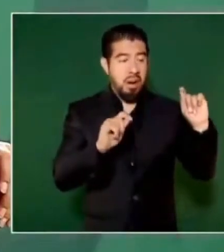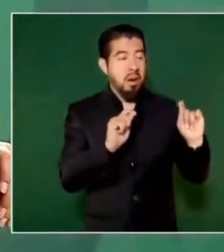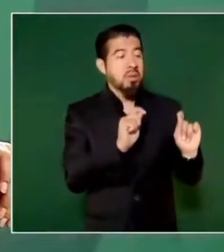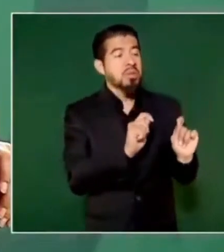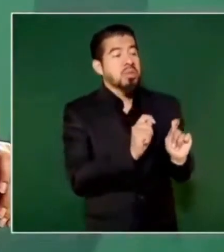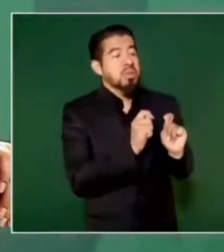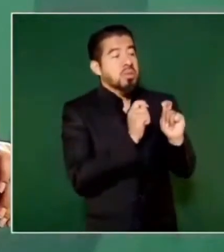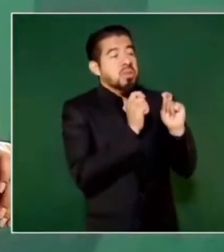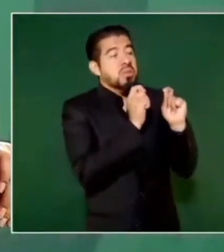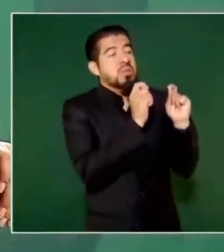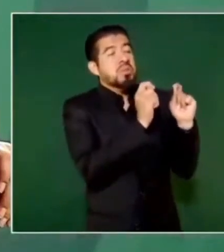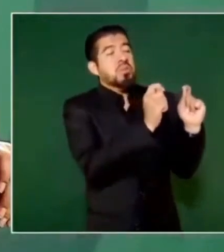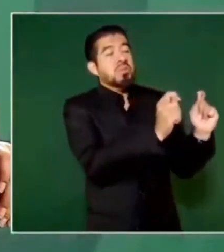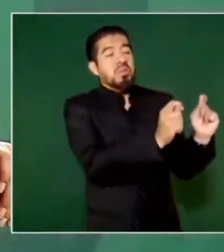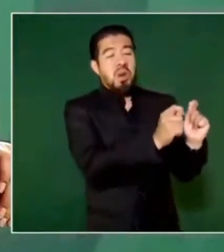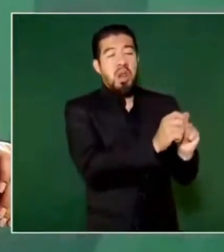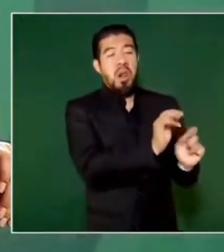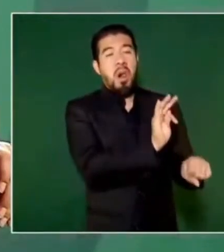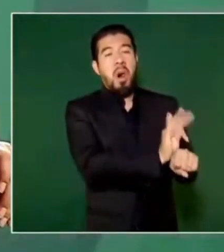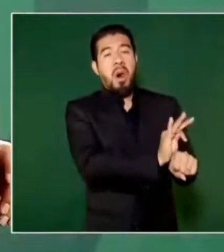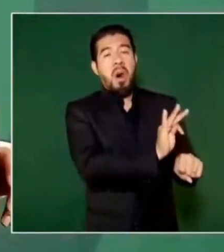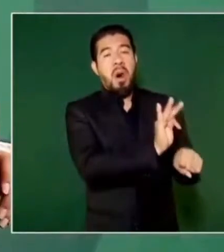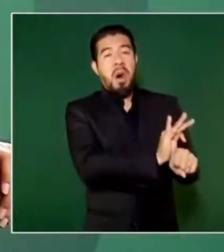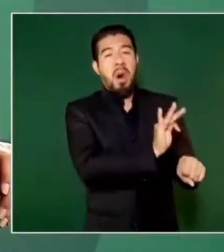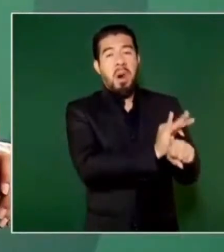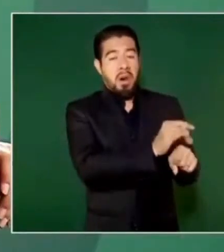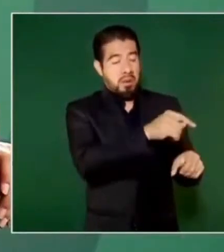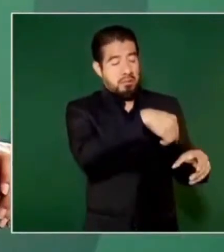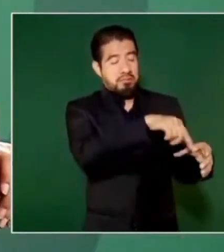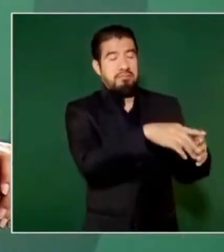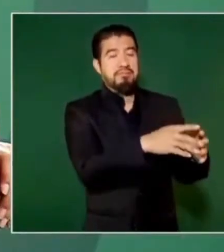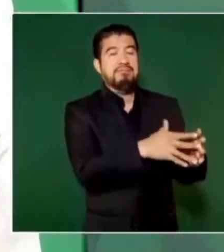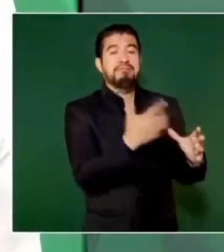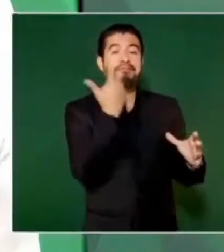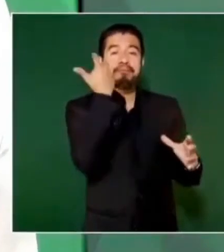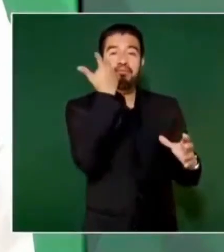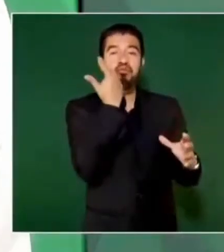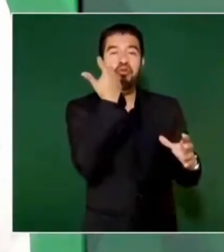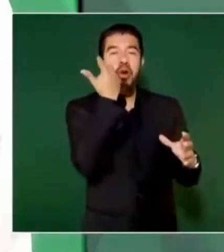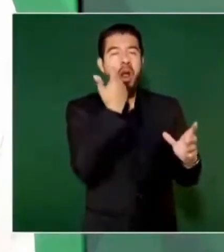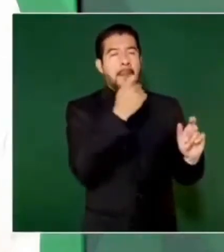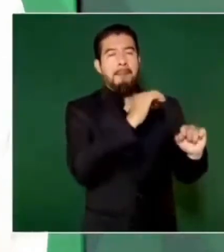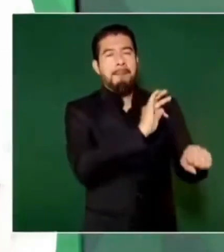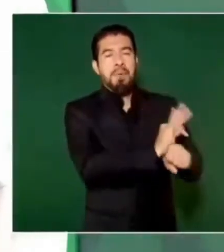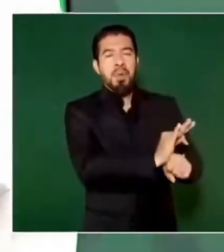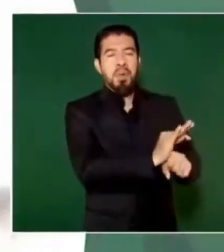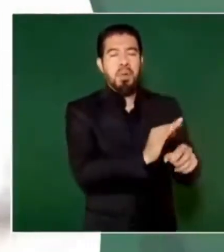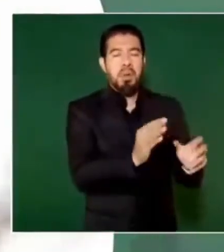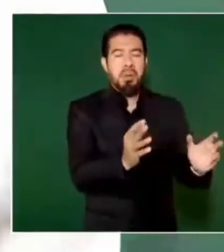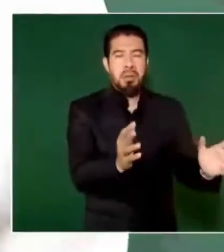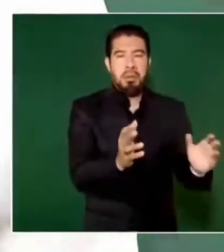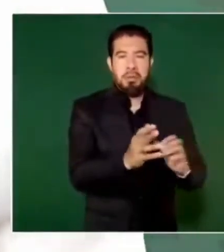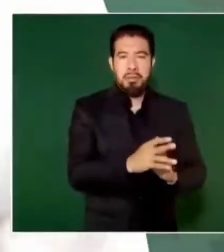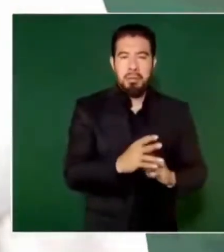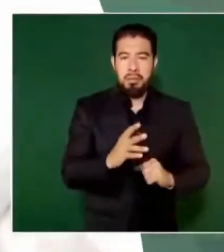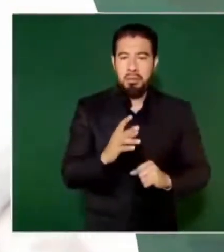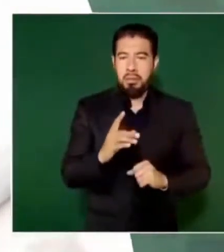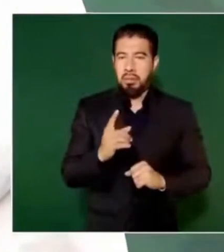selecto, a sus allegados, pues ni modo que lo